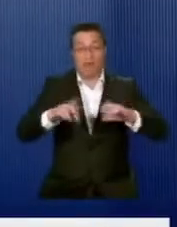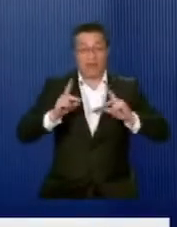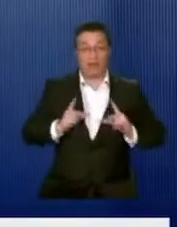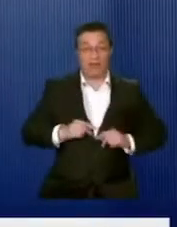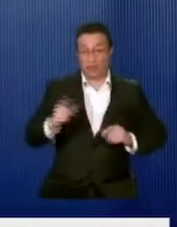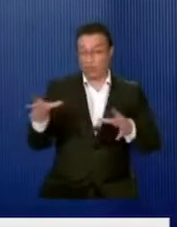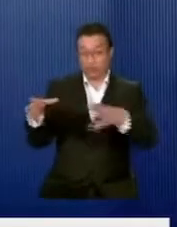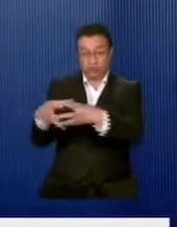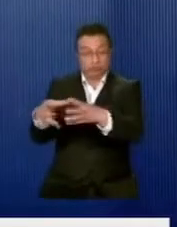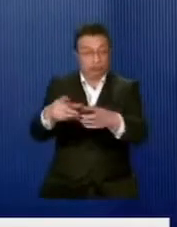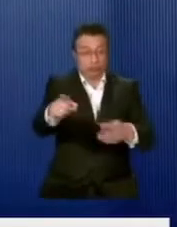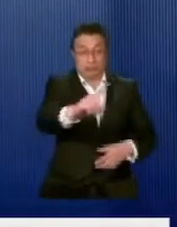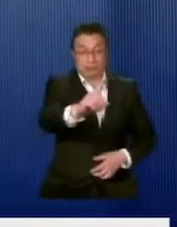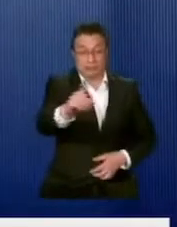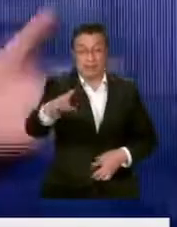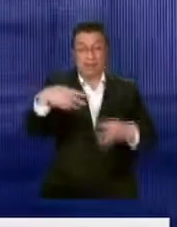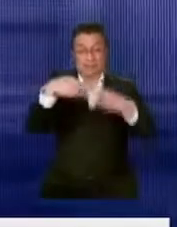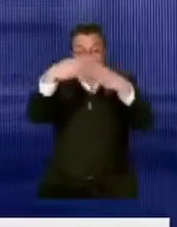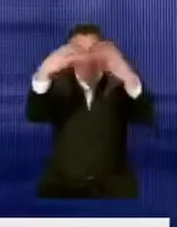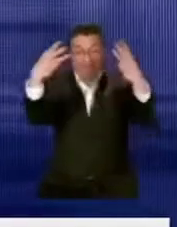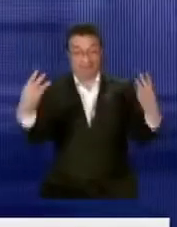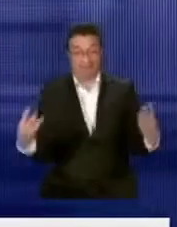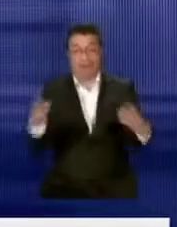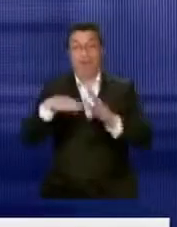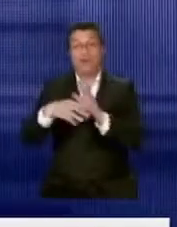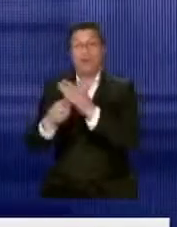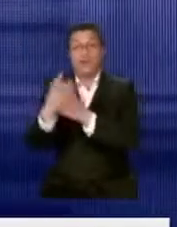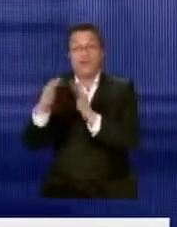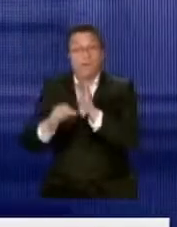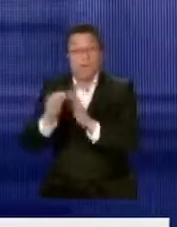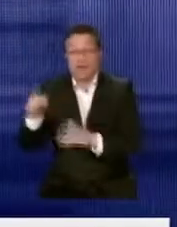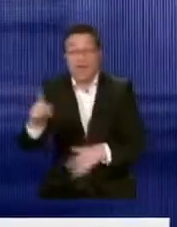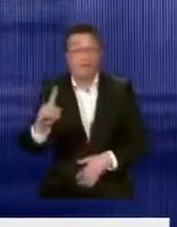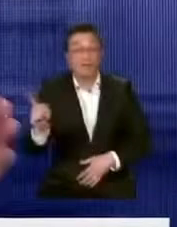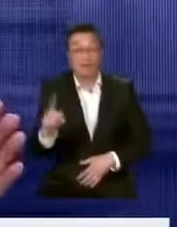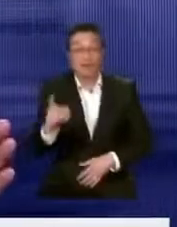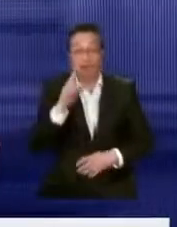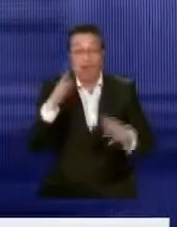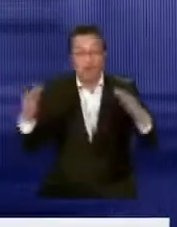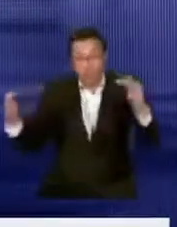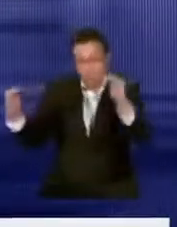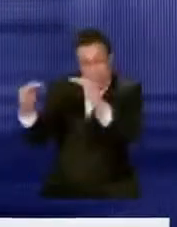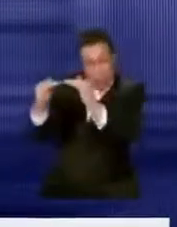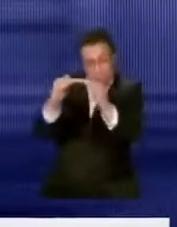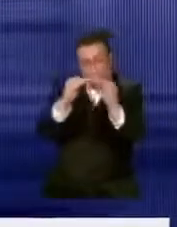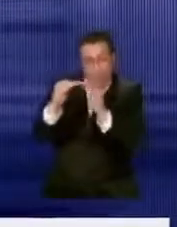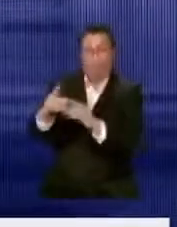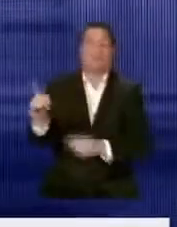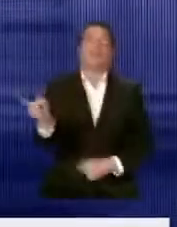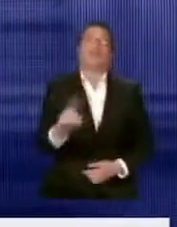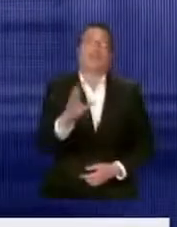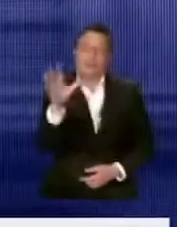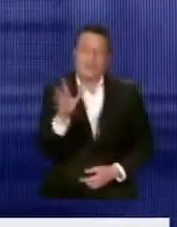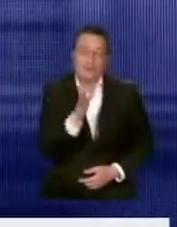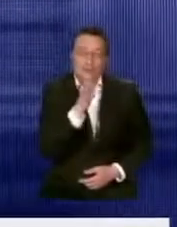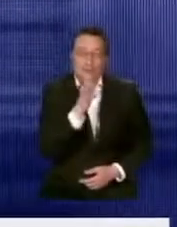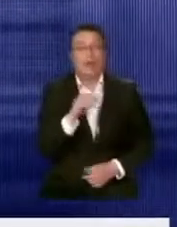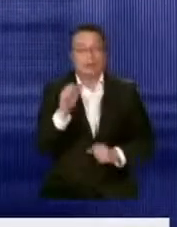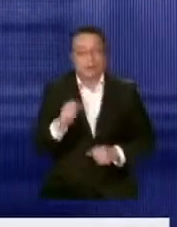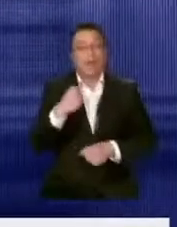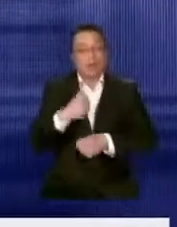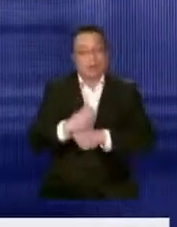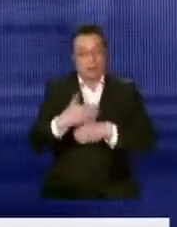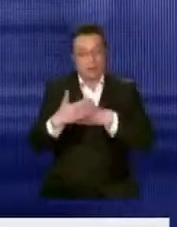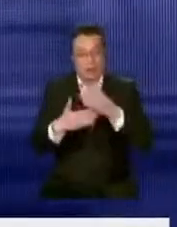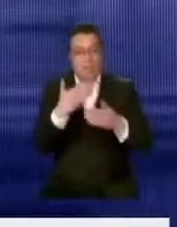y eso lo saben ustedes muy bien, en la Concertación y en particular en la nueva mayoría, es absolutamente homogénea. Y hoy día estamos trabajando por mejorar